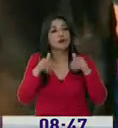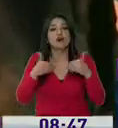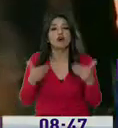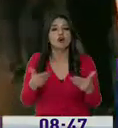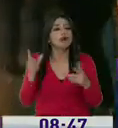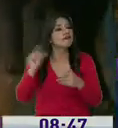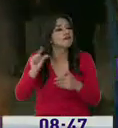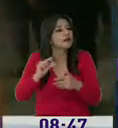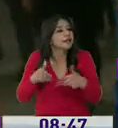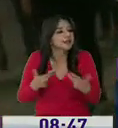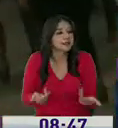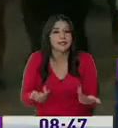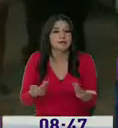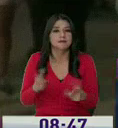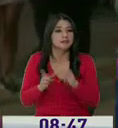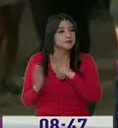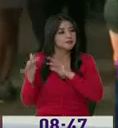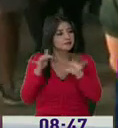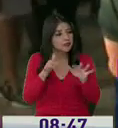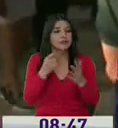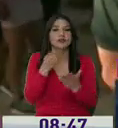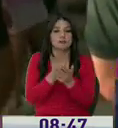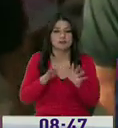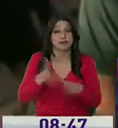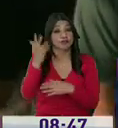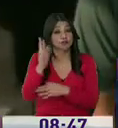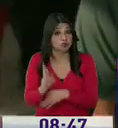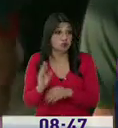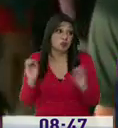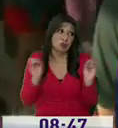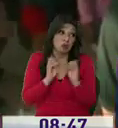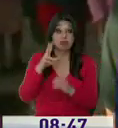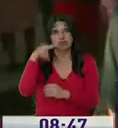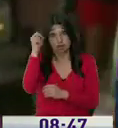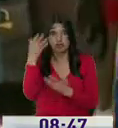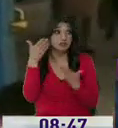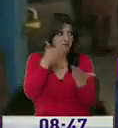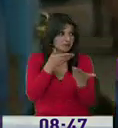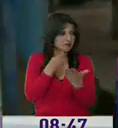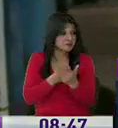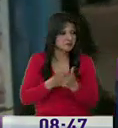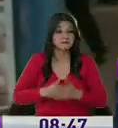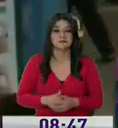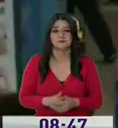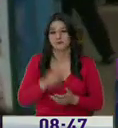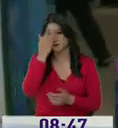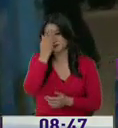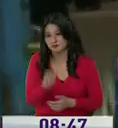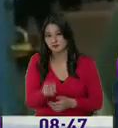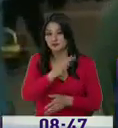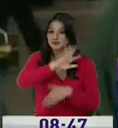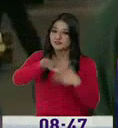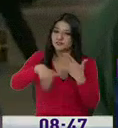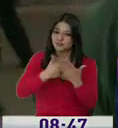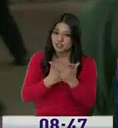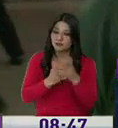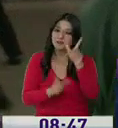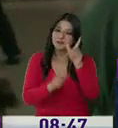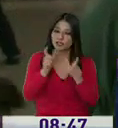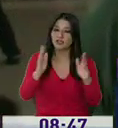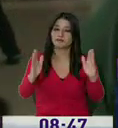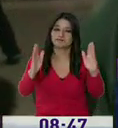es la oferta que tienen para todos los vecinos del sur y también quienes se van a venir desde el norte? Muy buenos días a todos los señores televidentes